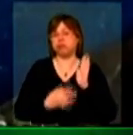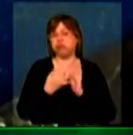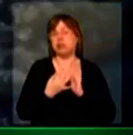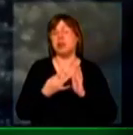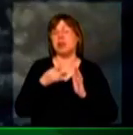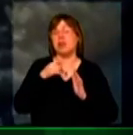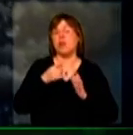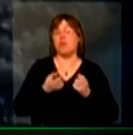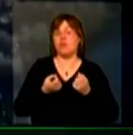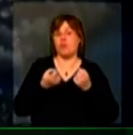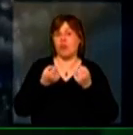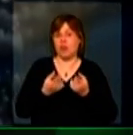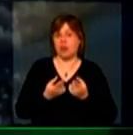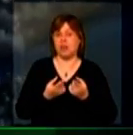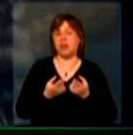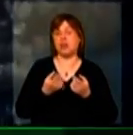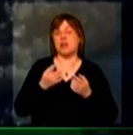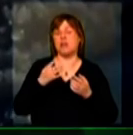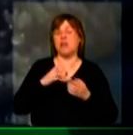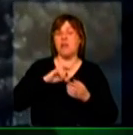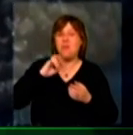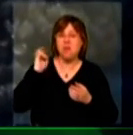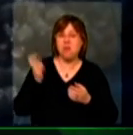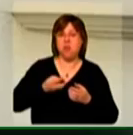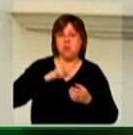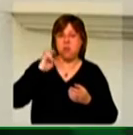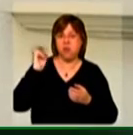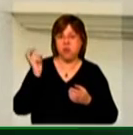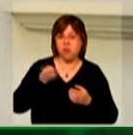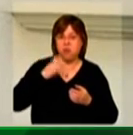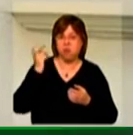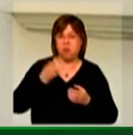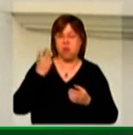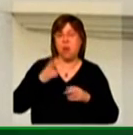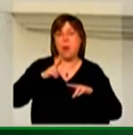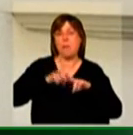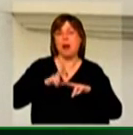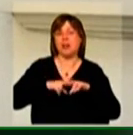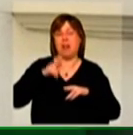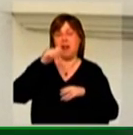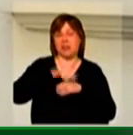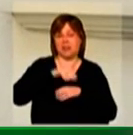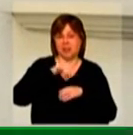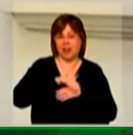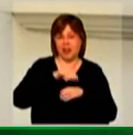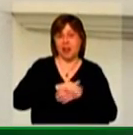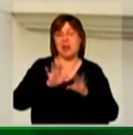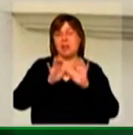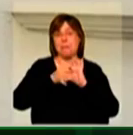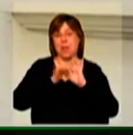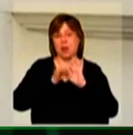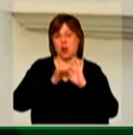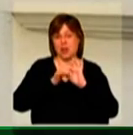cual no va a generar un incremento en la intensidad del viento en el sur y este del país a partir del martes en la tarde y durante la jornada del miércoles